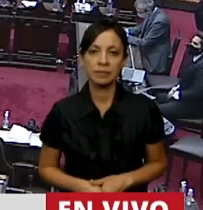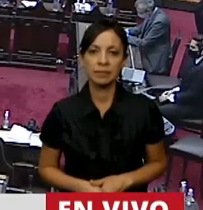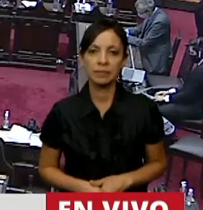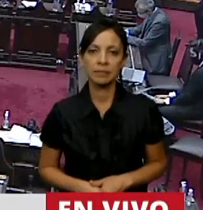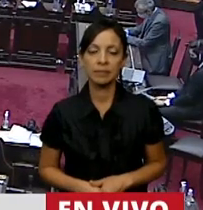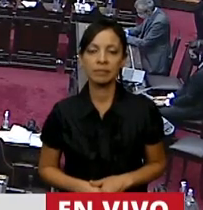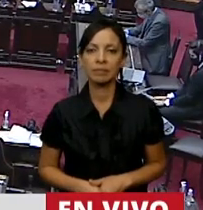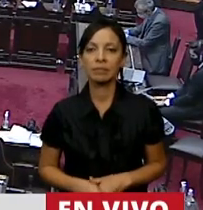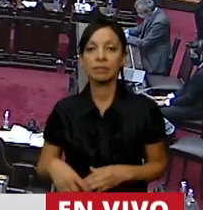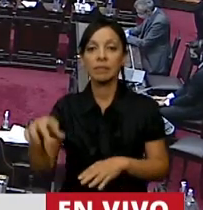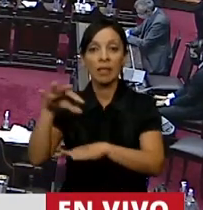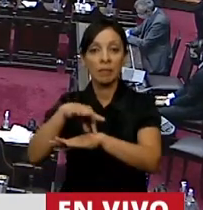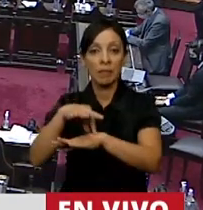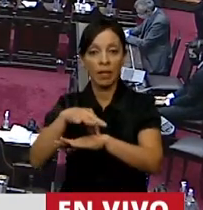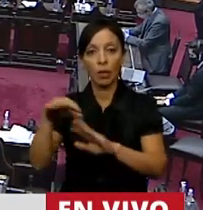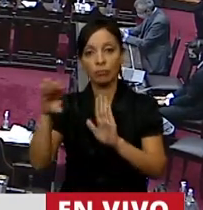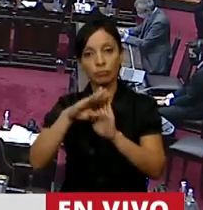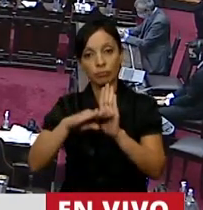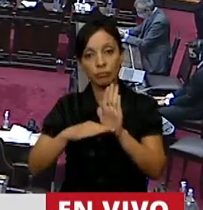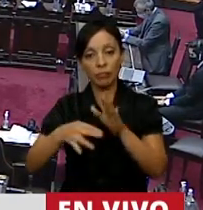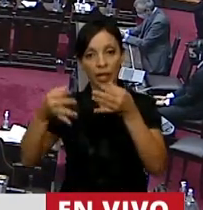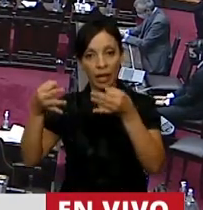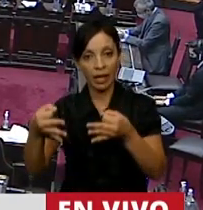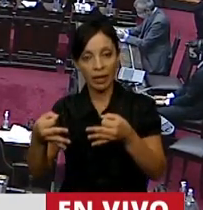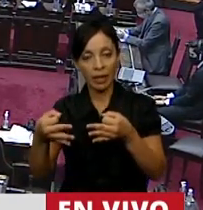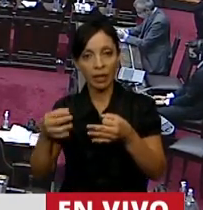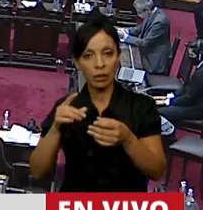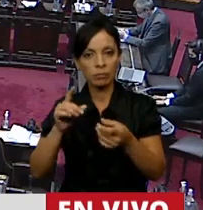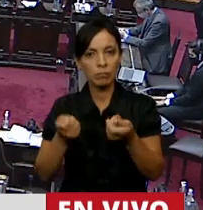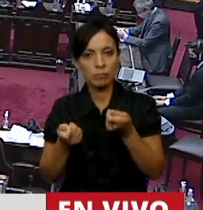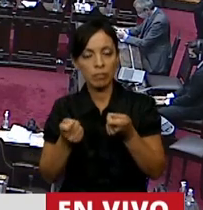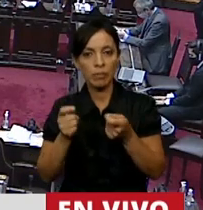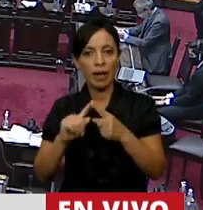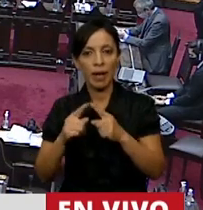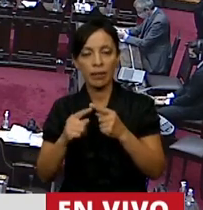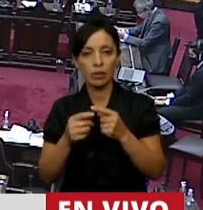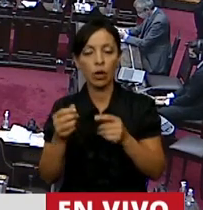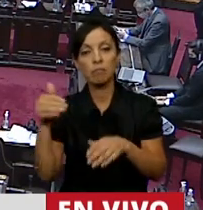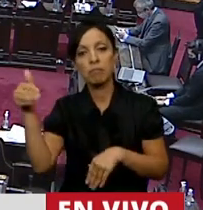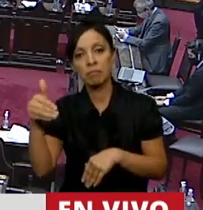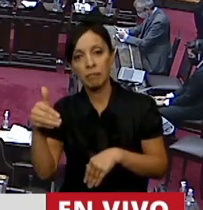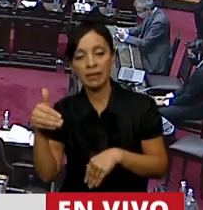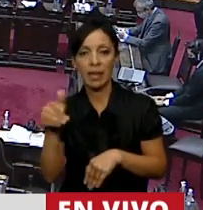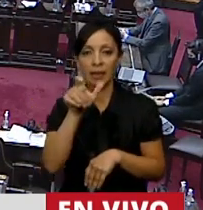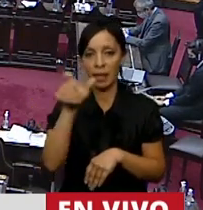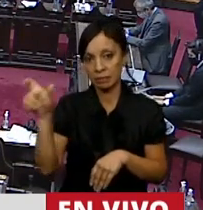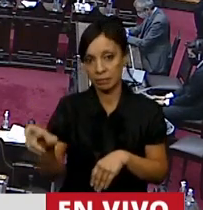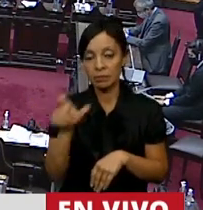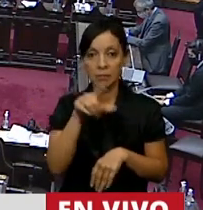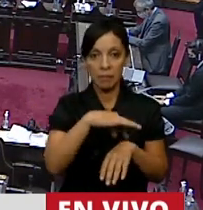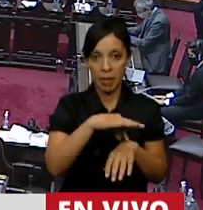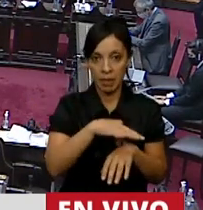La ética médica regula la relación médico-paciente y la relación entre los médicos. Y la